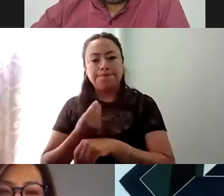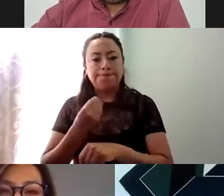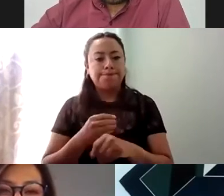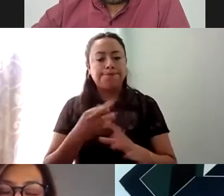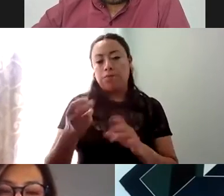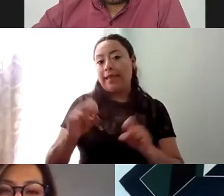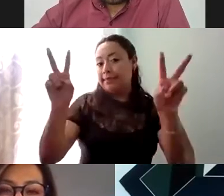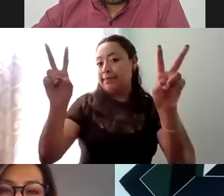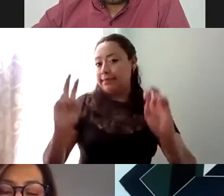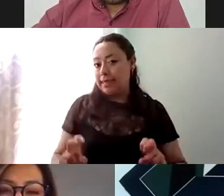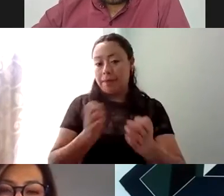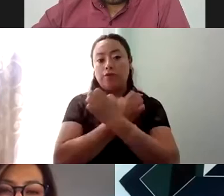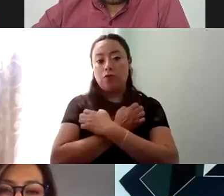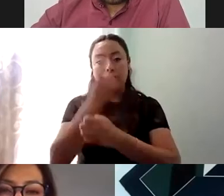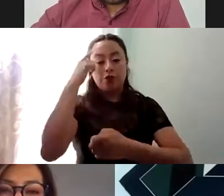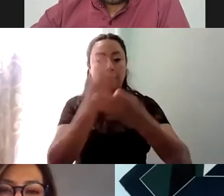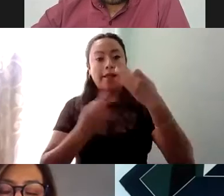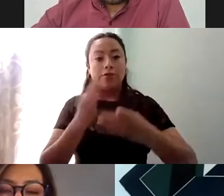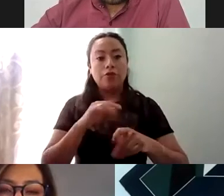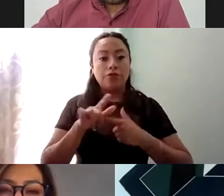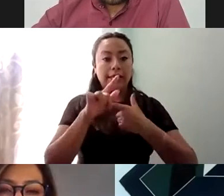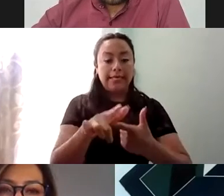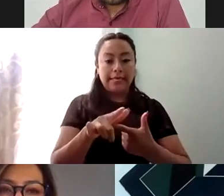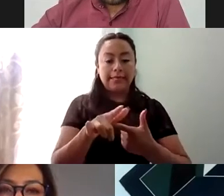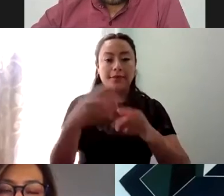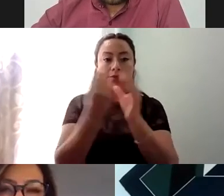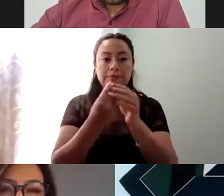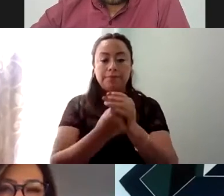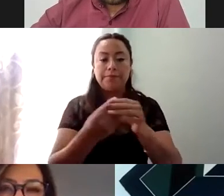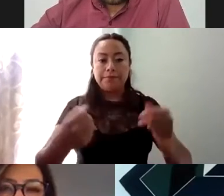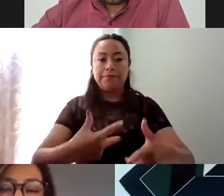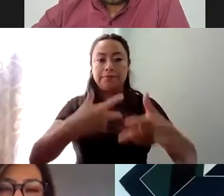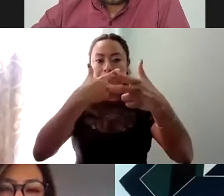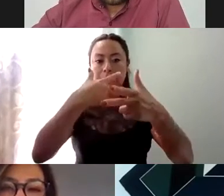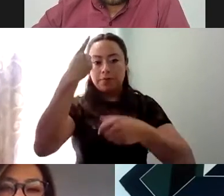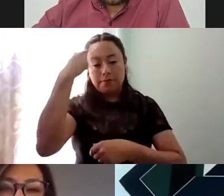poder continuar con las clases que habían quedado pendientes para concluir el ciclo